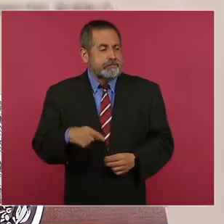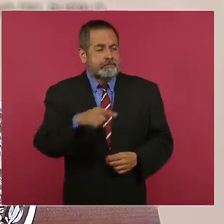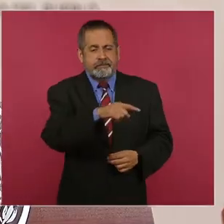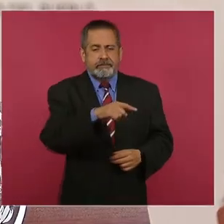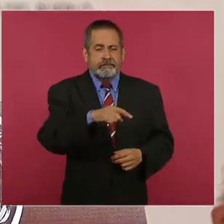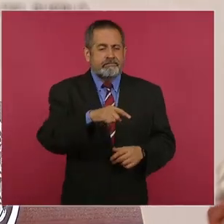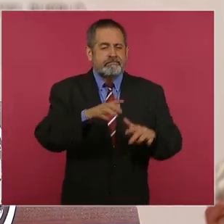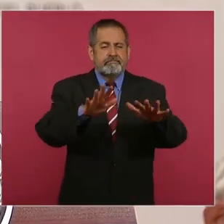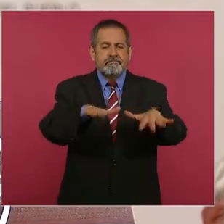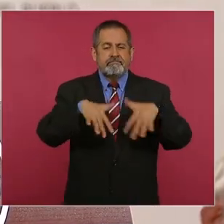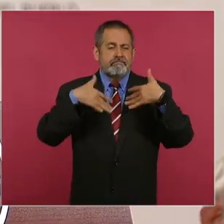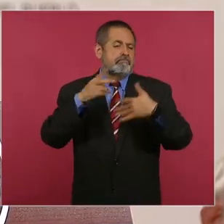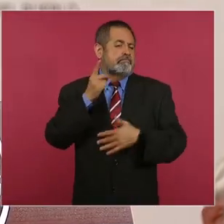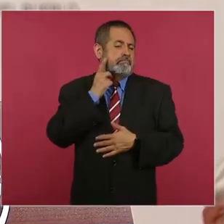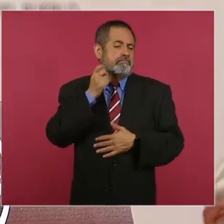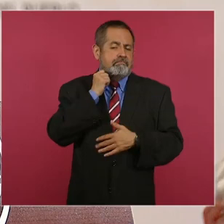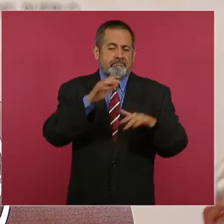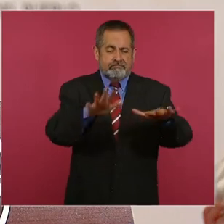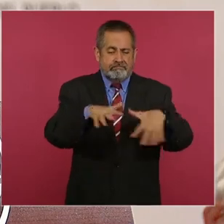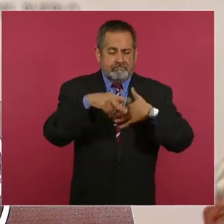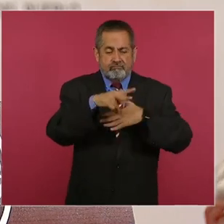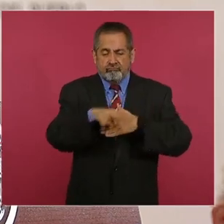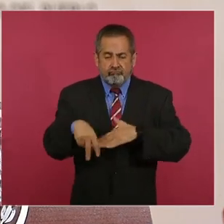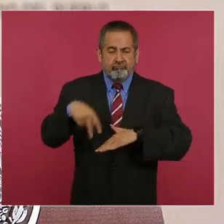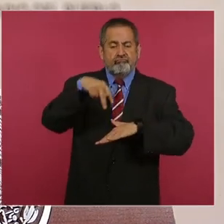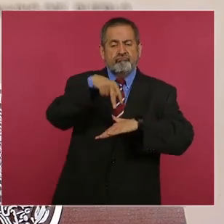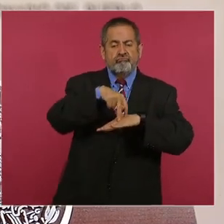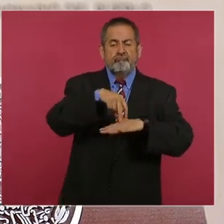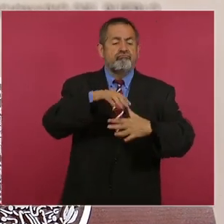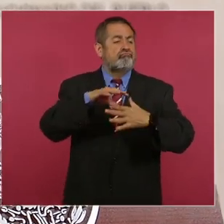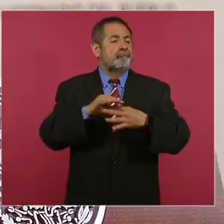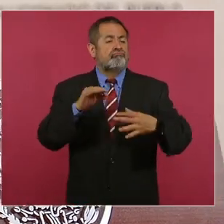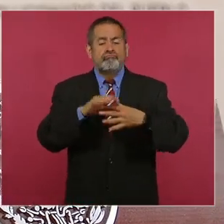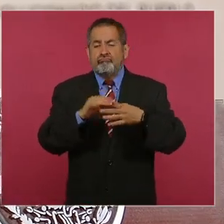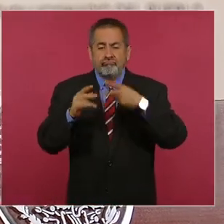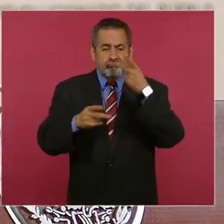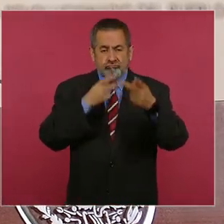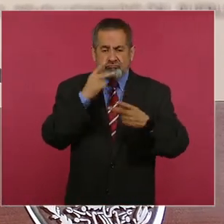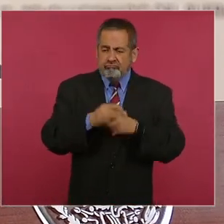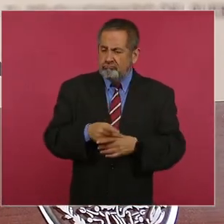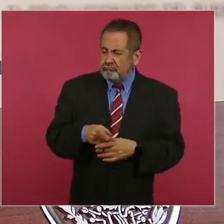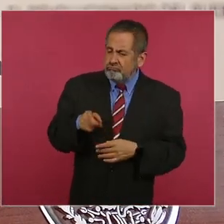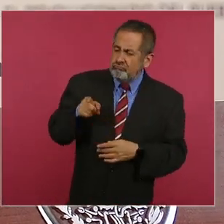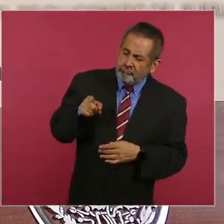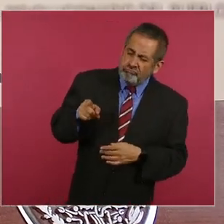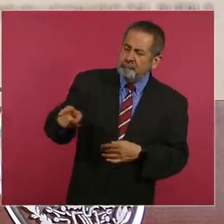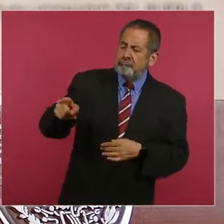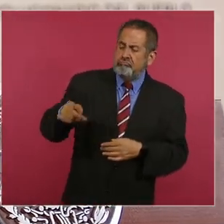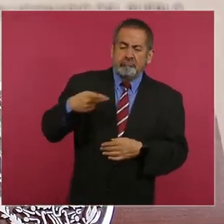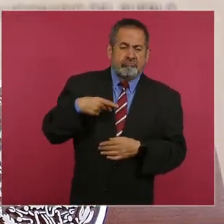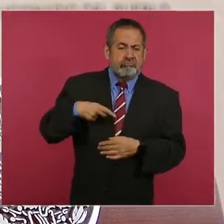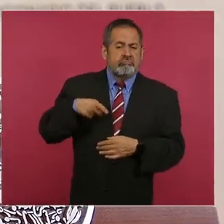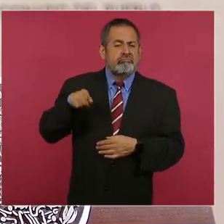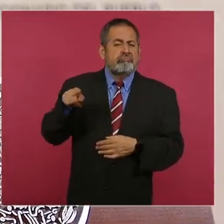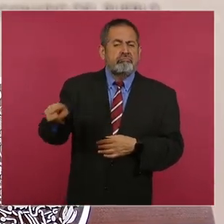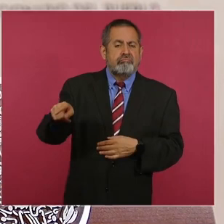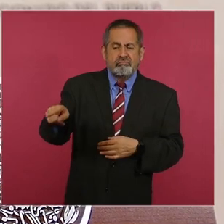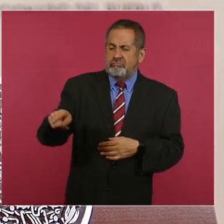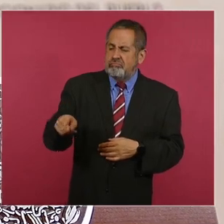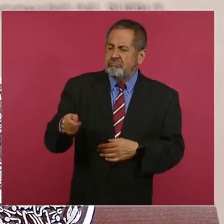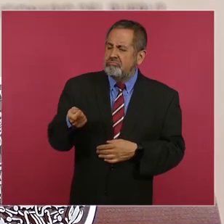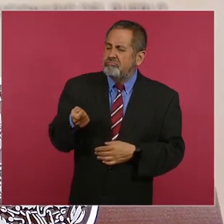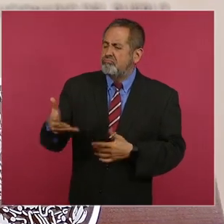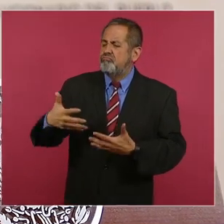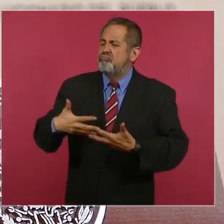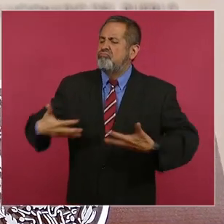para decir que una persona está gorda